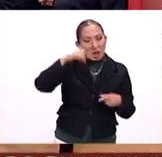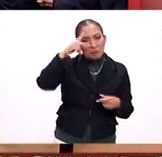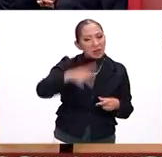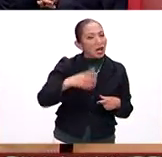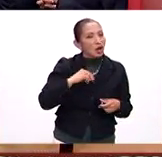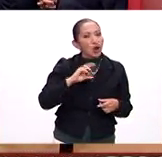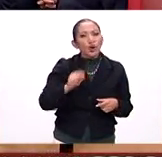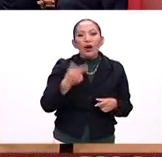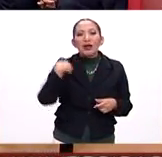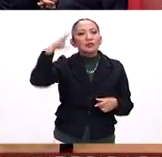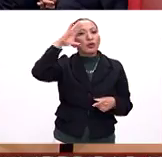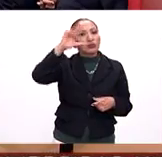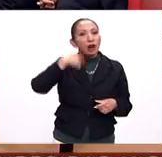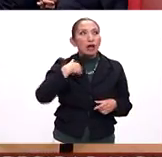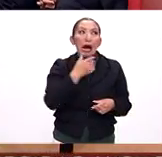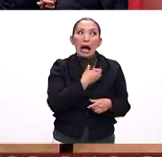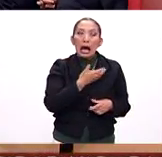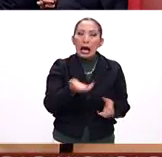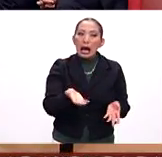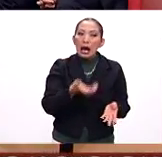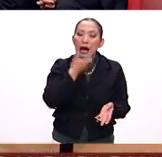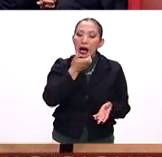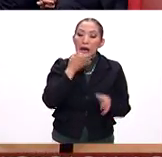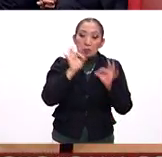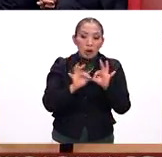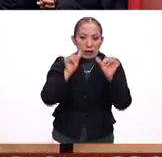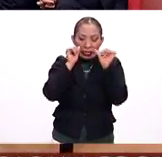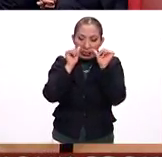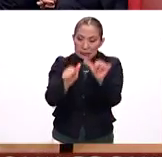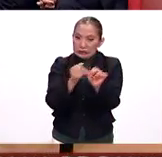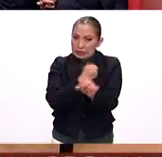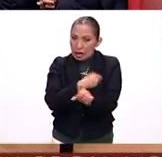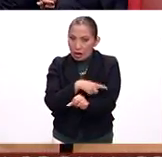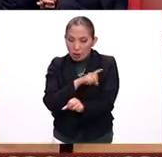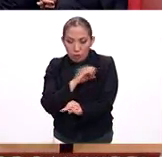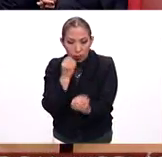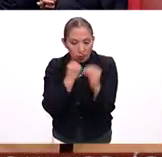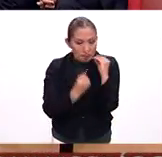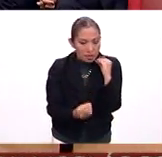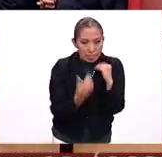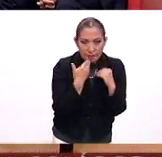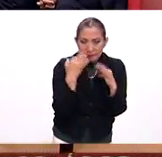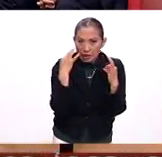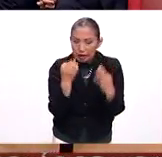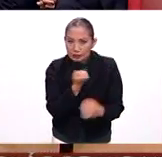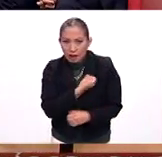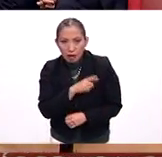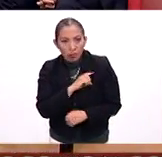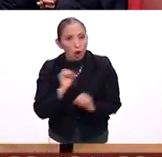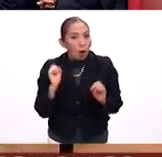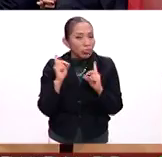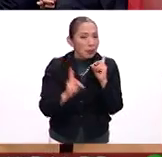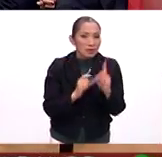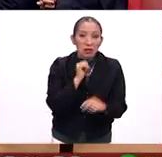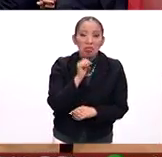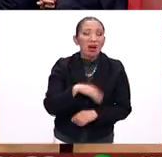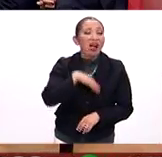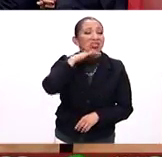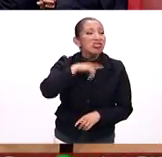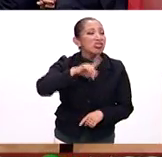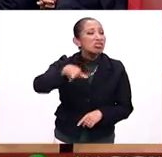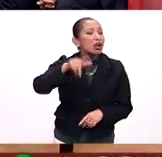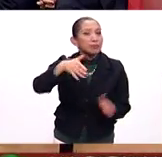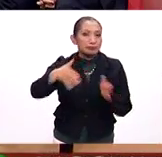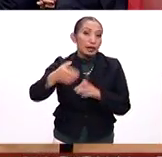no somos una cultura en donde le demos una prioridad ni a una alimentación balanceada, pero tampoco a hacer deporte. Y esto, según